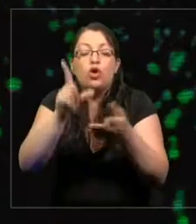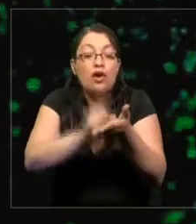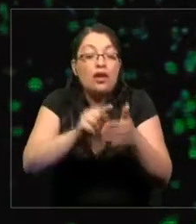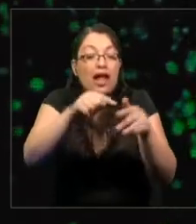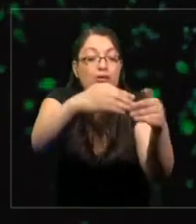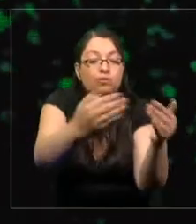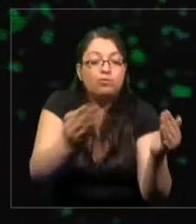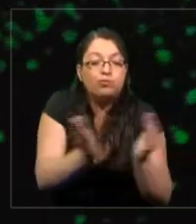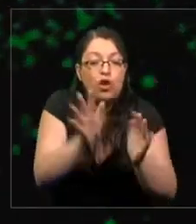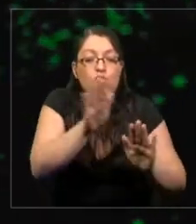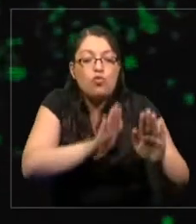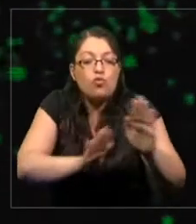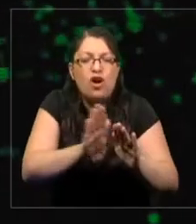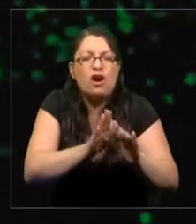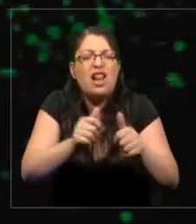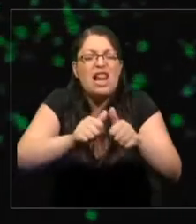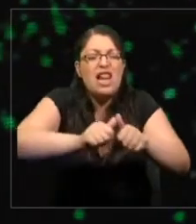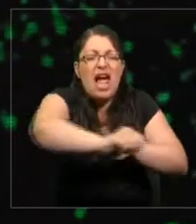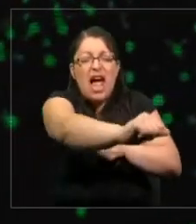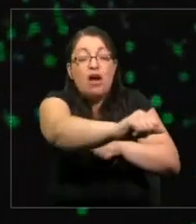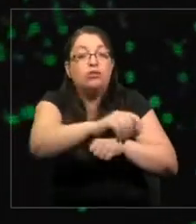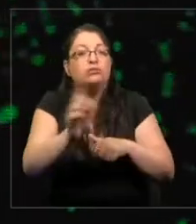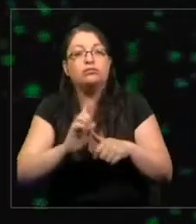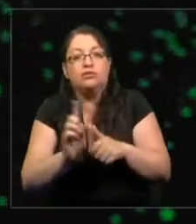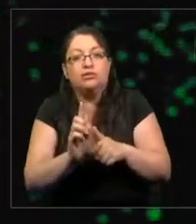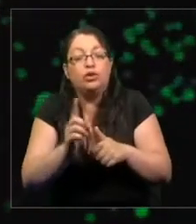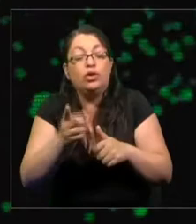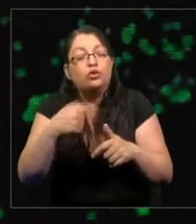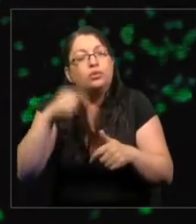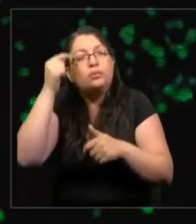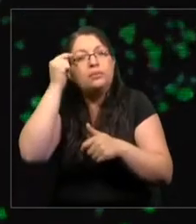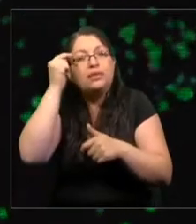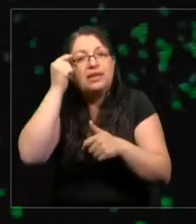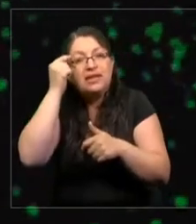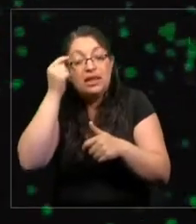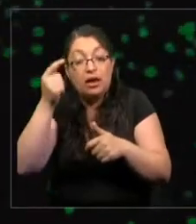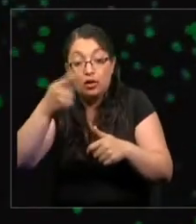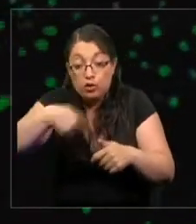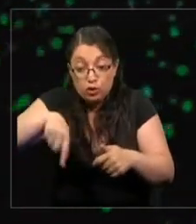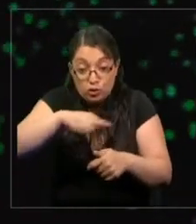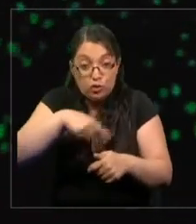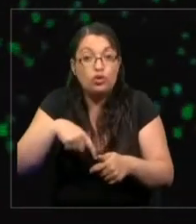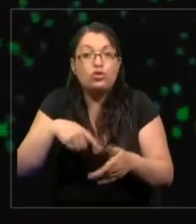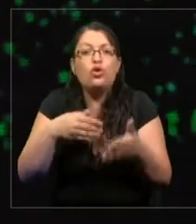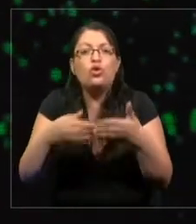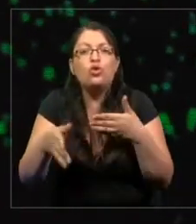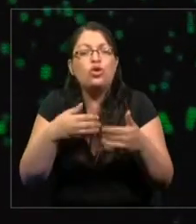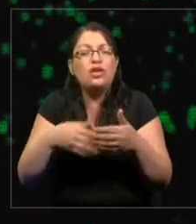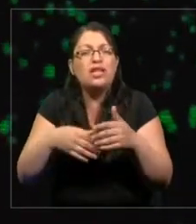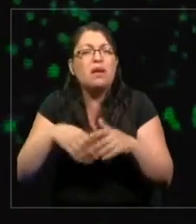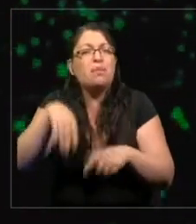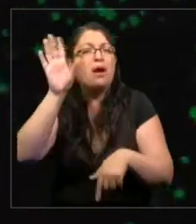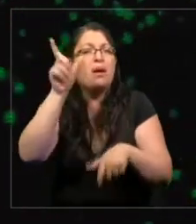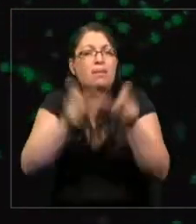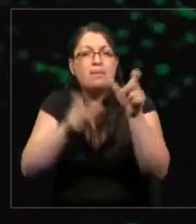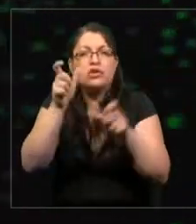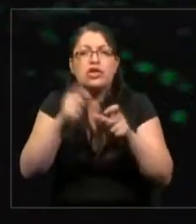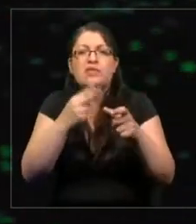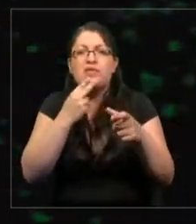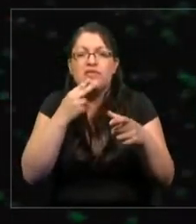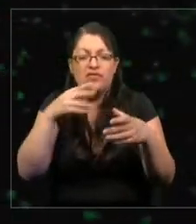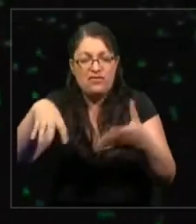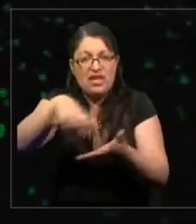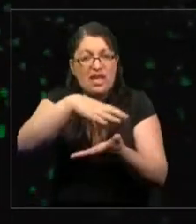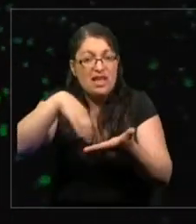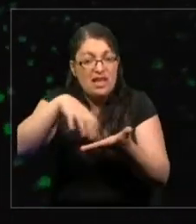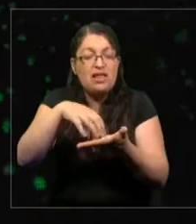estas zonas que están súper alejadas es justamente pensar en dónde estamos posicionarnos donde estamos la mayor parte de los humanos haciendo